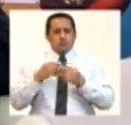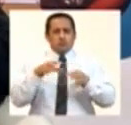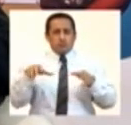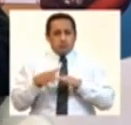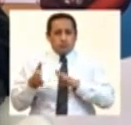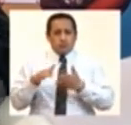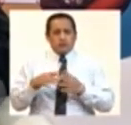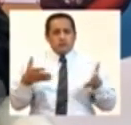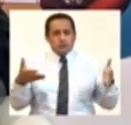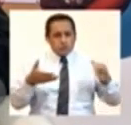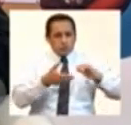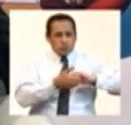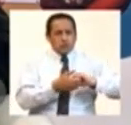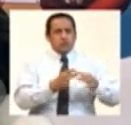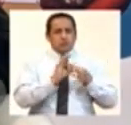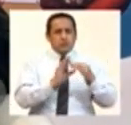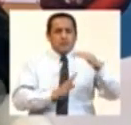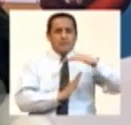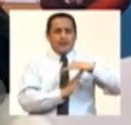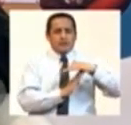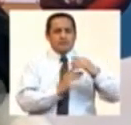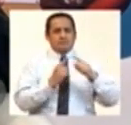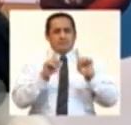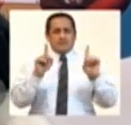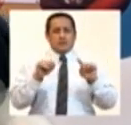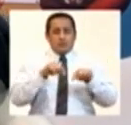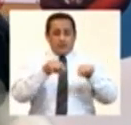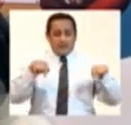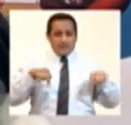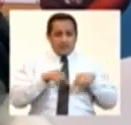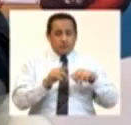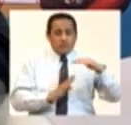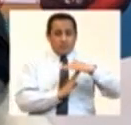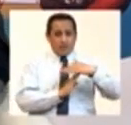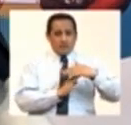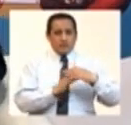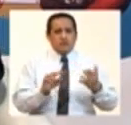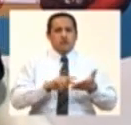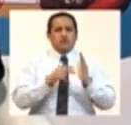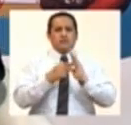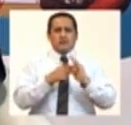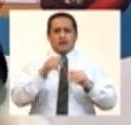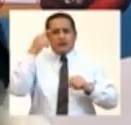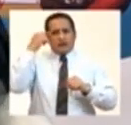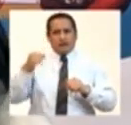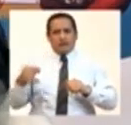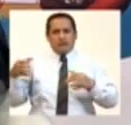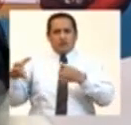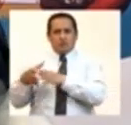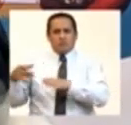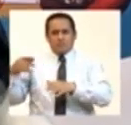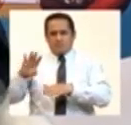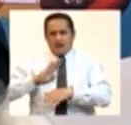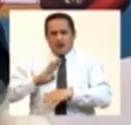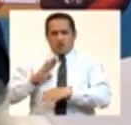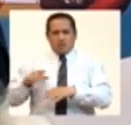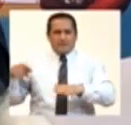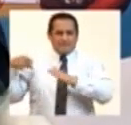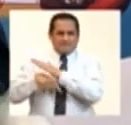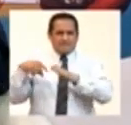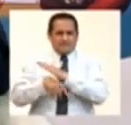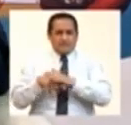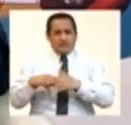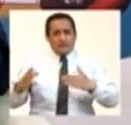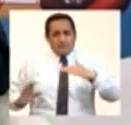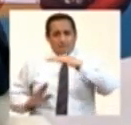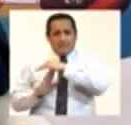en este proceso de la guerra, pero en esta reconciliación no hay cabida para el terror, no hay